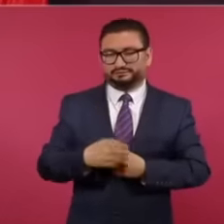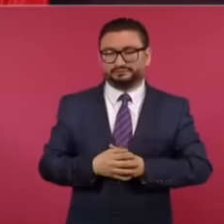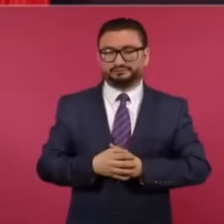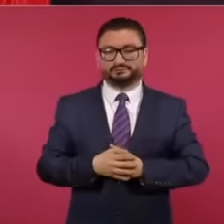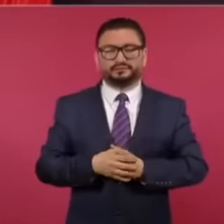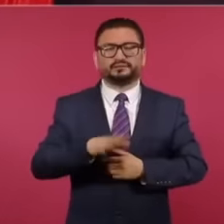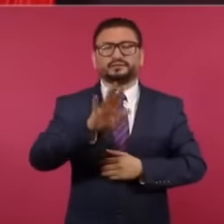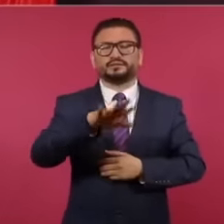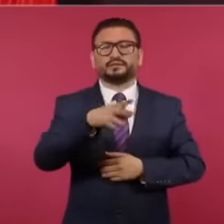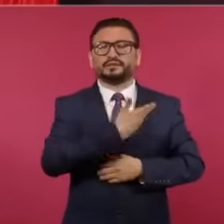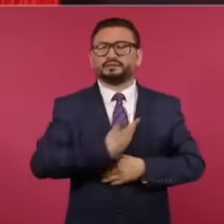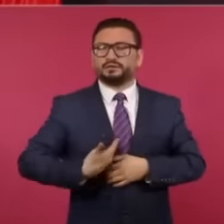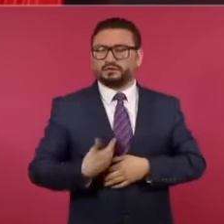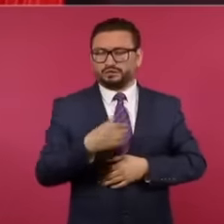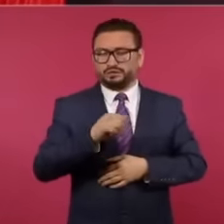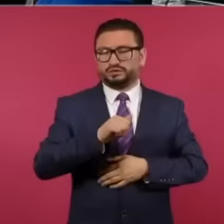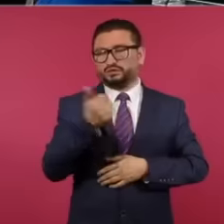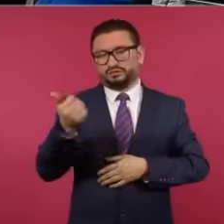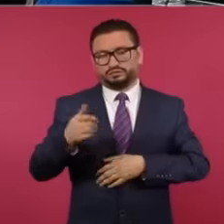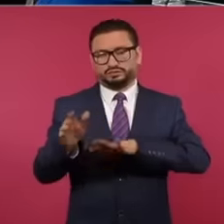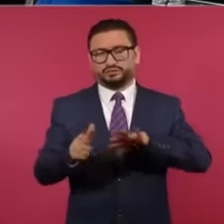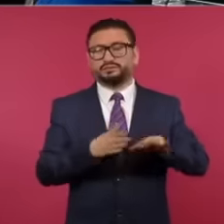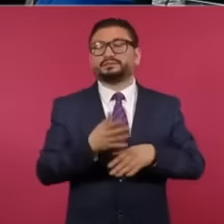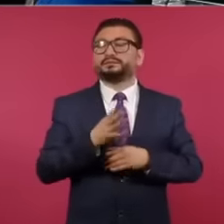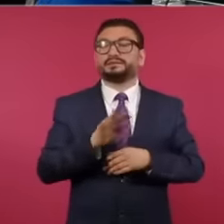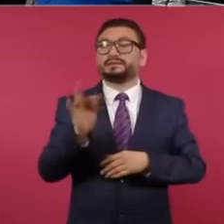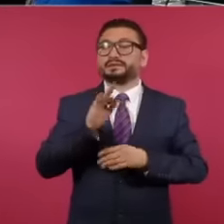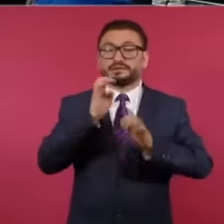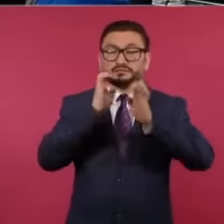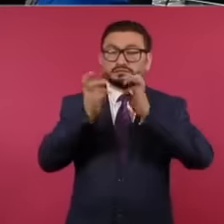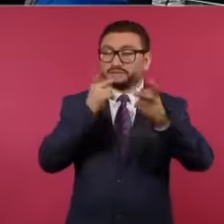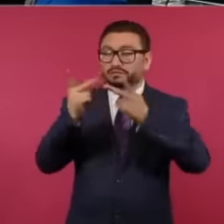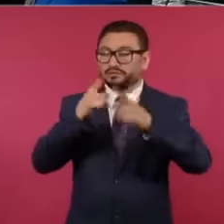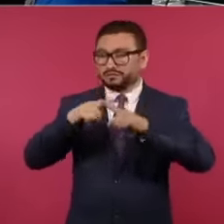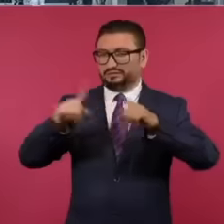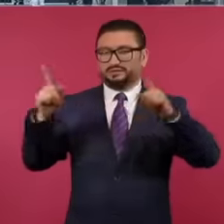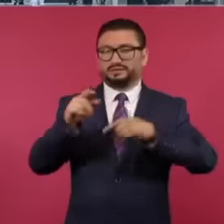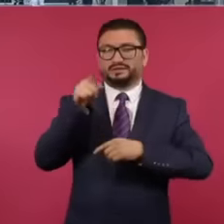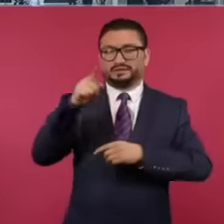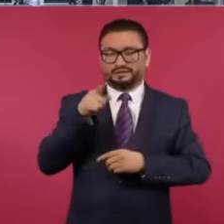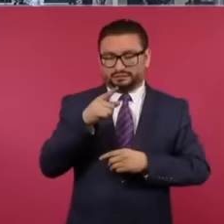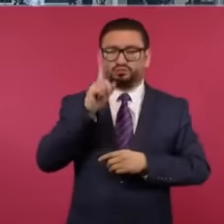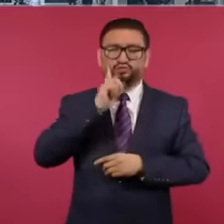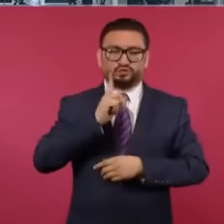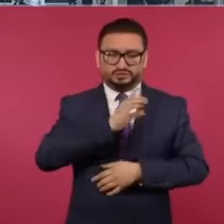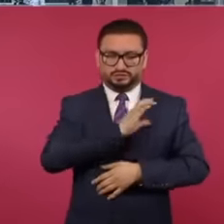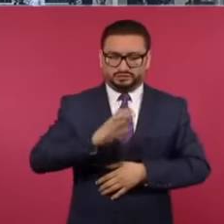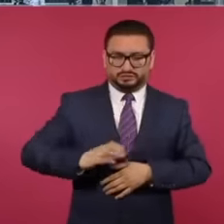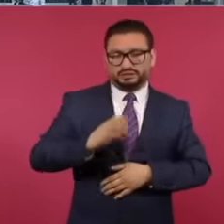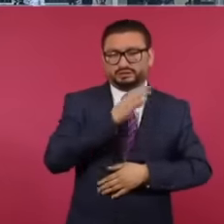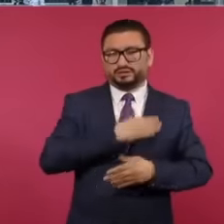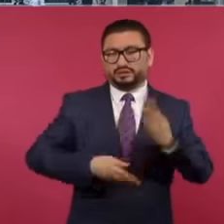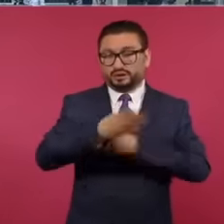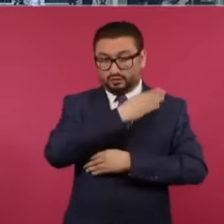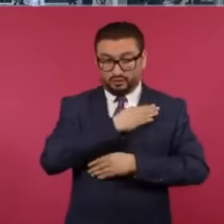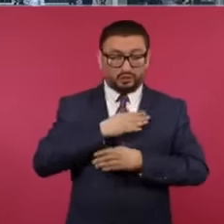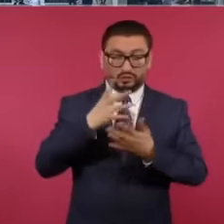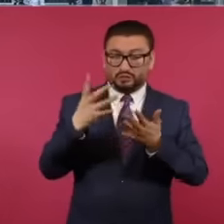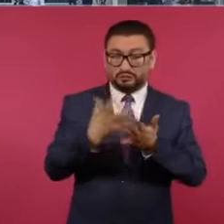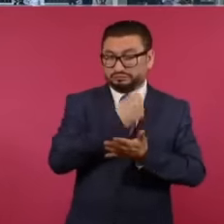Ahora, presidente, por otra parte, si contrario a lo que dicen las encuestas, la candidata Claudia Sheinbaum no resultara ganadora en